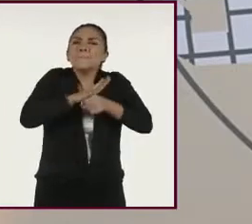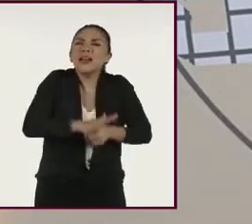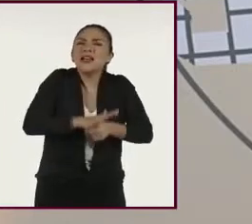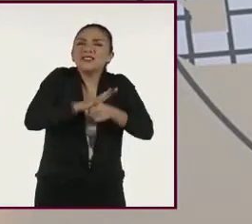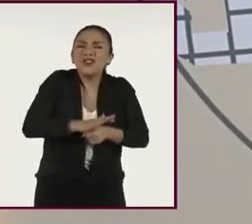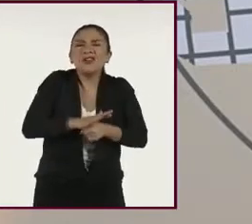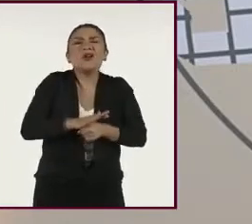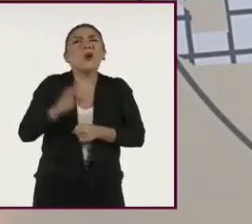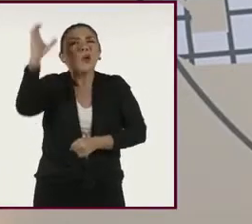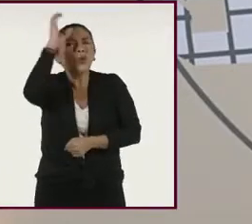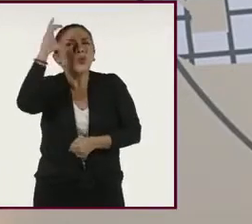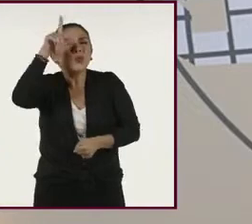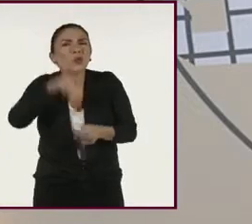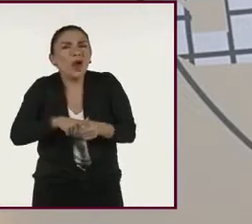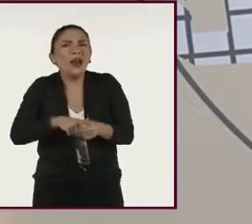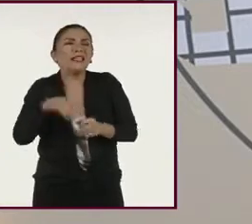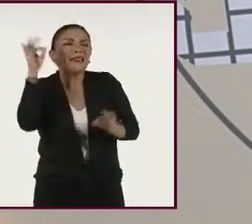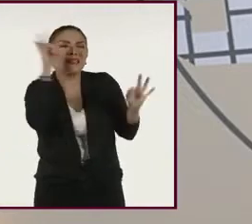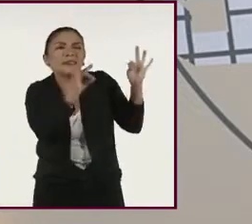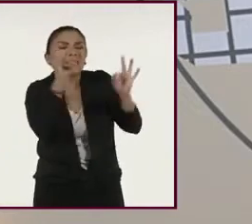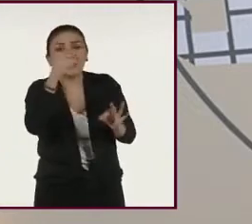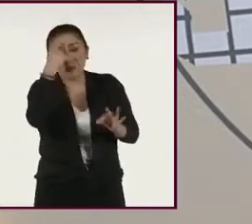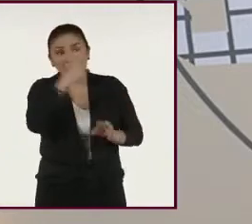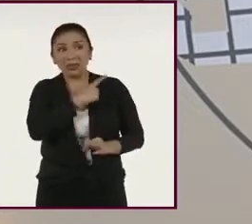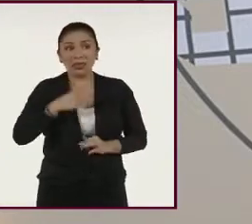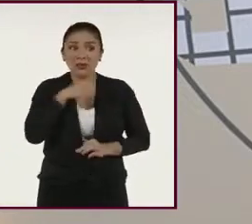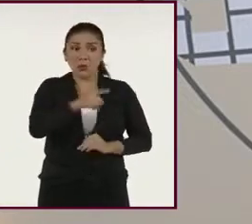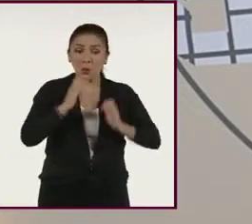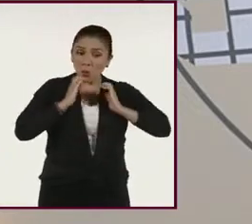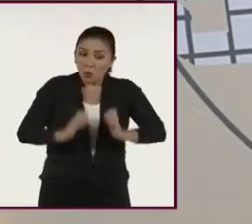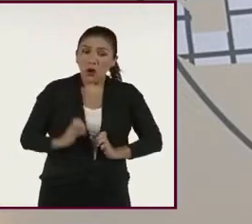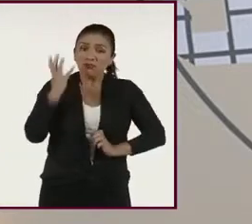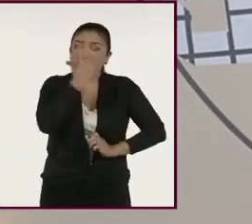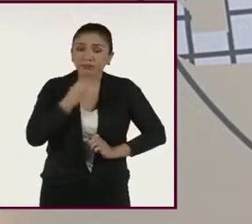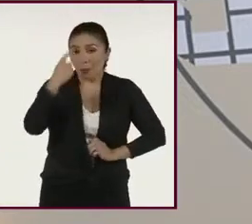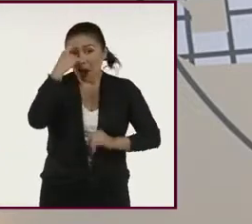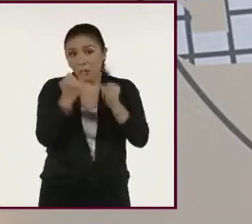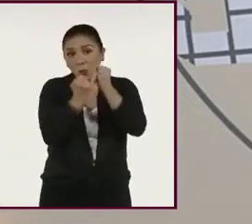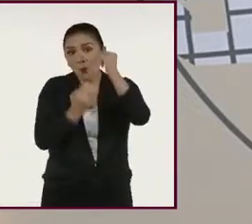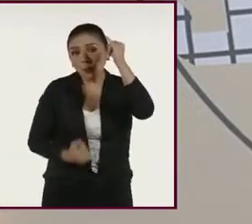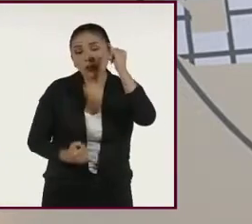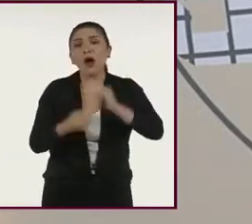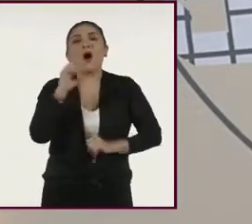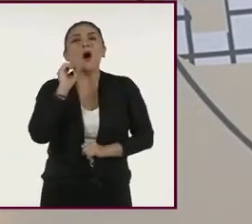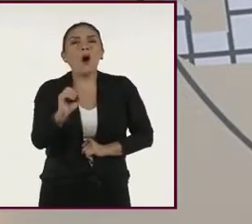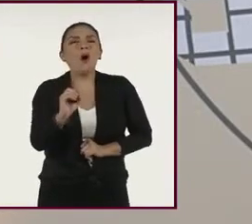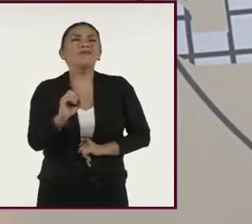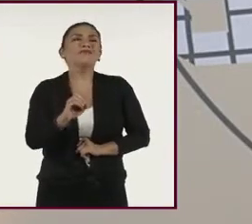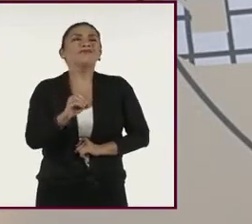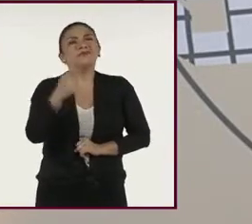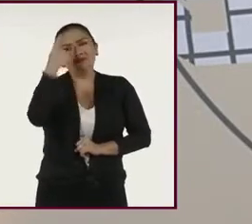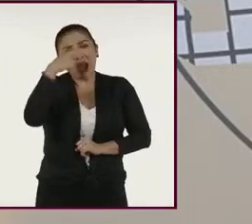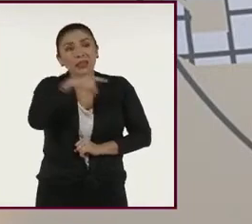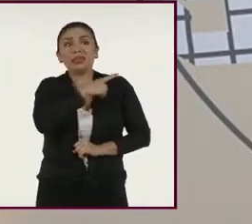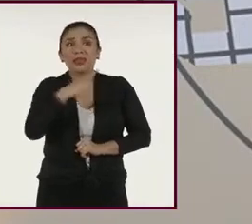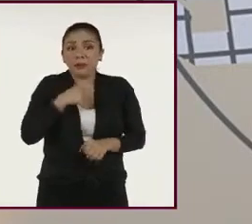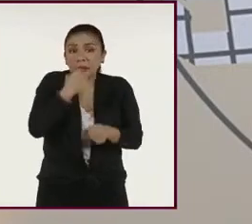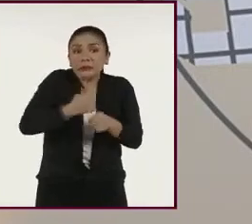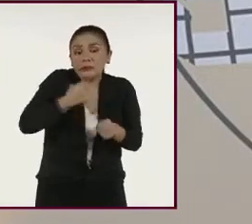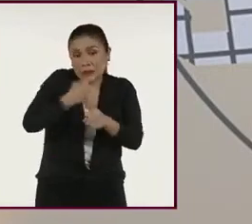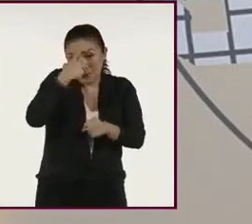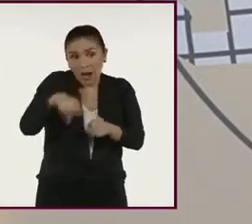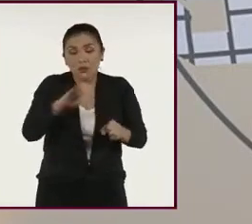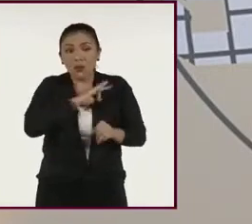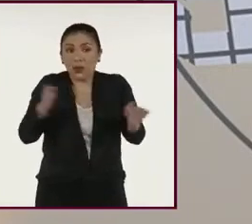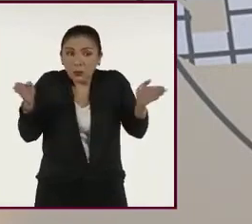creencias culturales hacia tipos determinados de belleza asociados a la delgadez y prácticas para conseguirla.